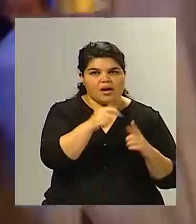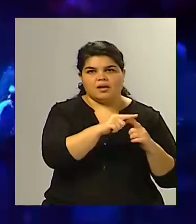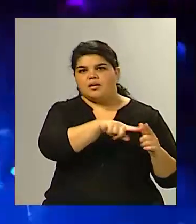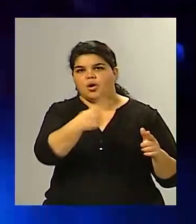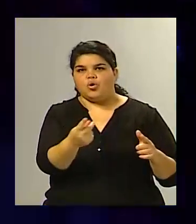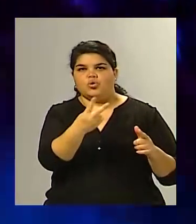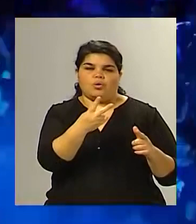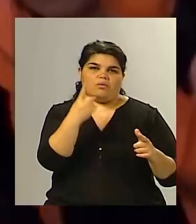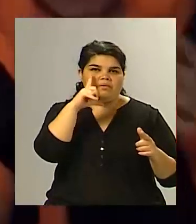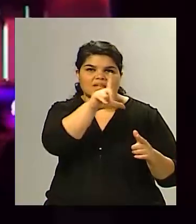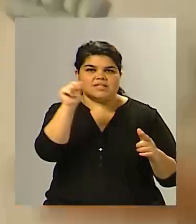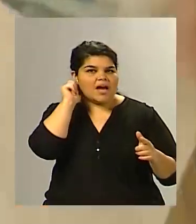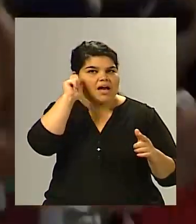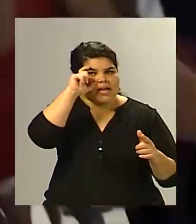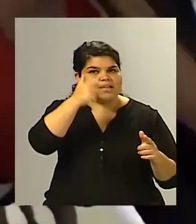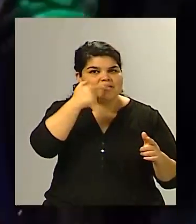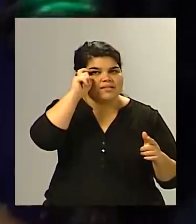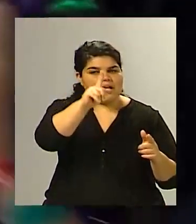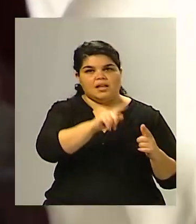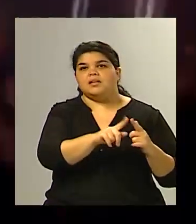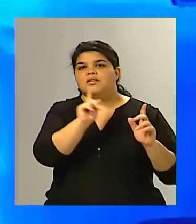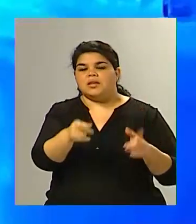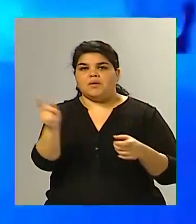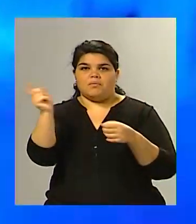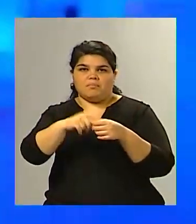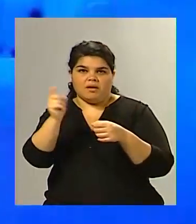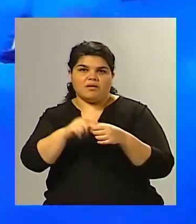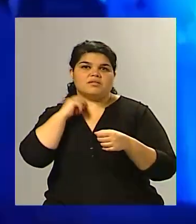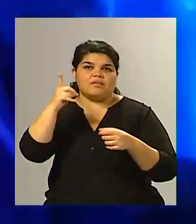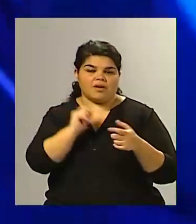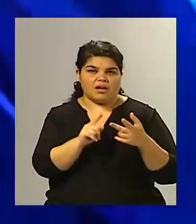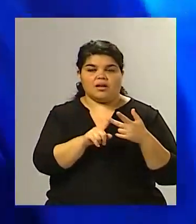Gesell, al sur de la provincia, San Rafael, Malargüe y Villa Carlos Paz.